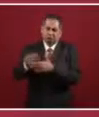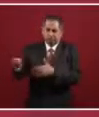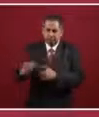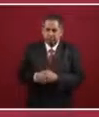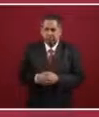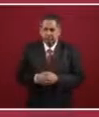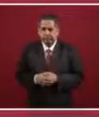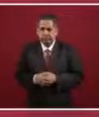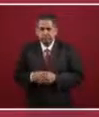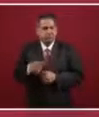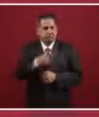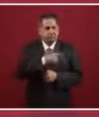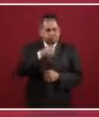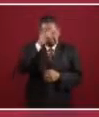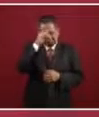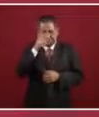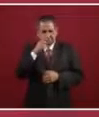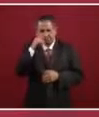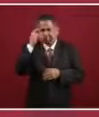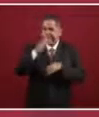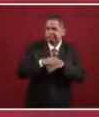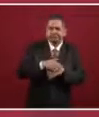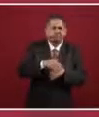con apretones de mano,